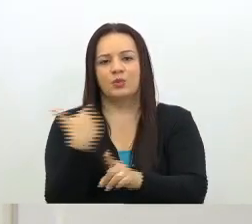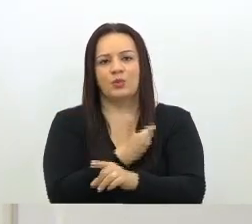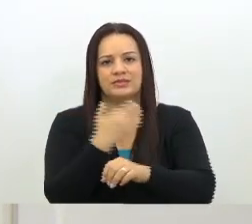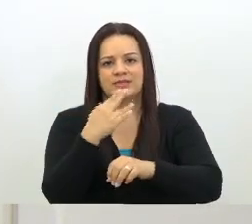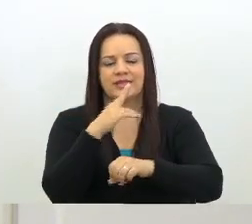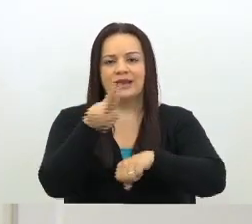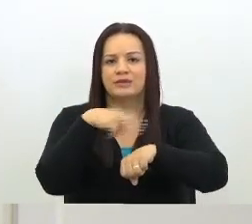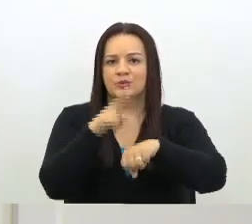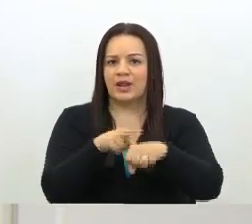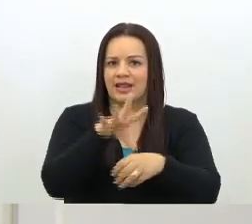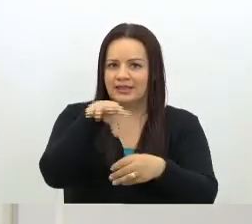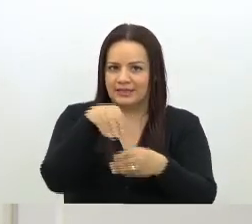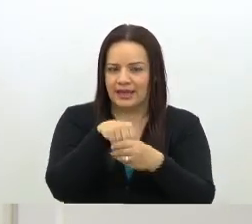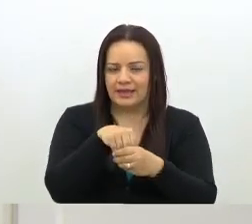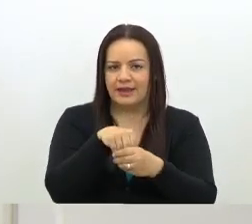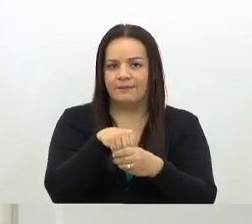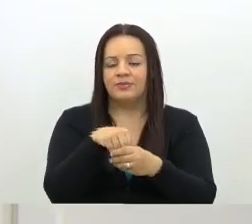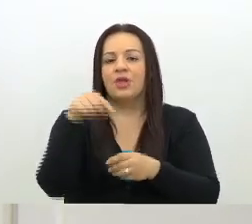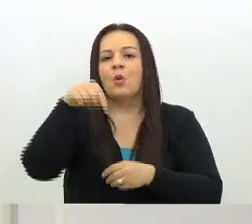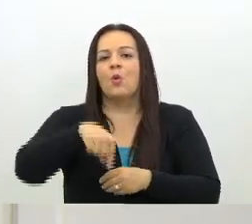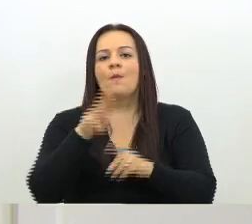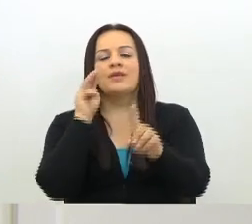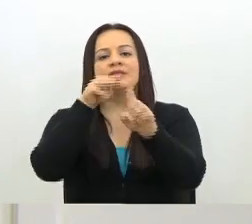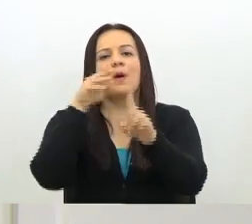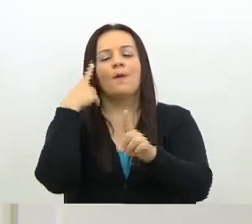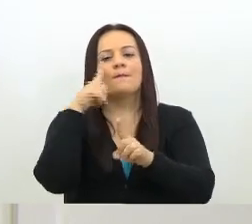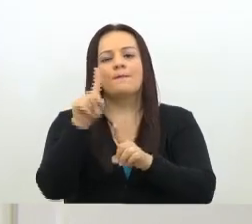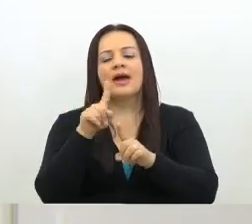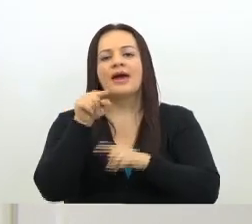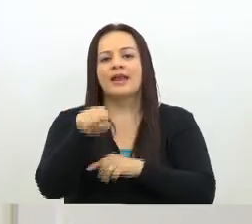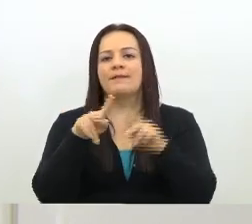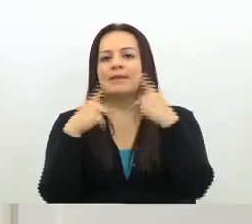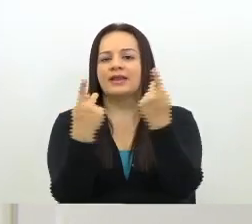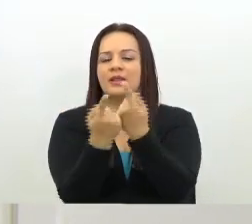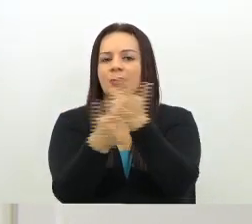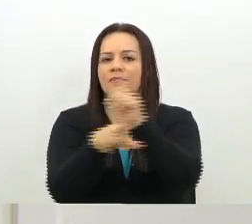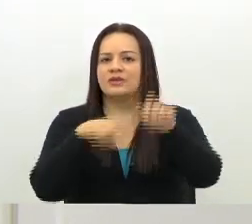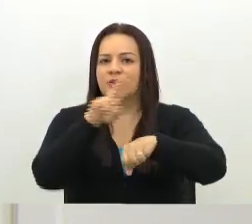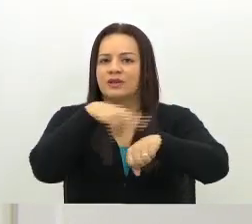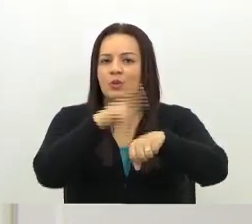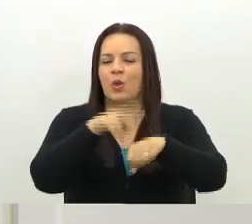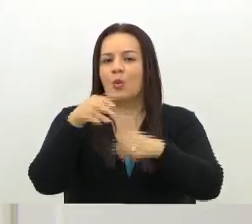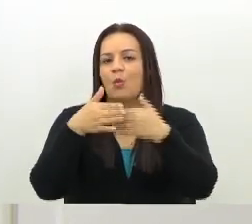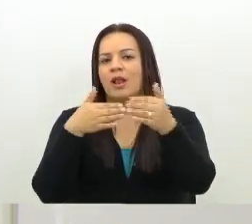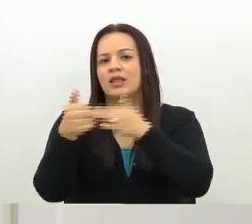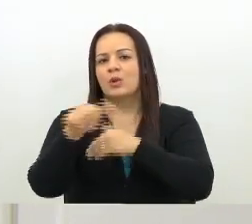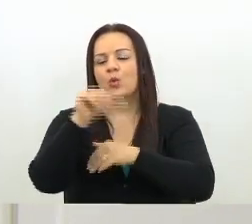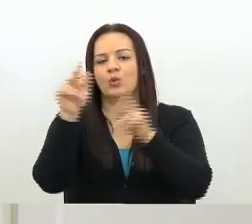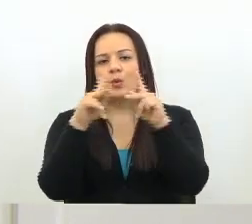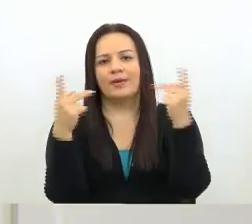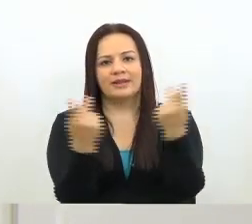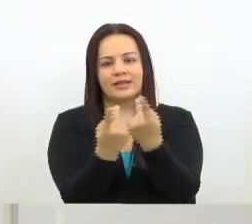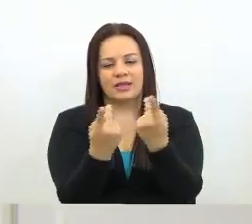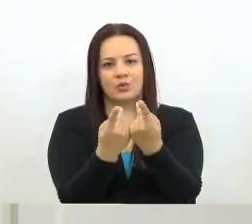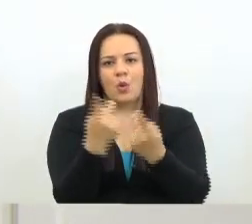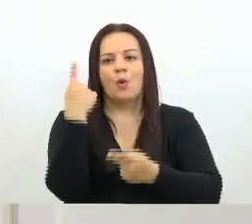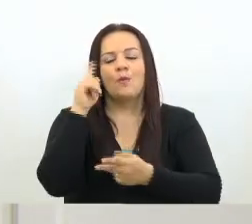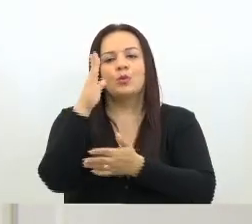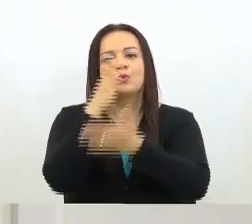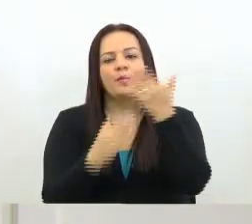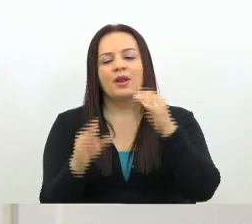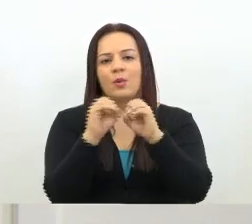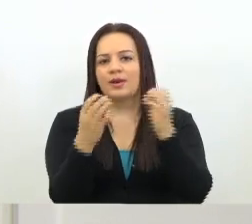un mensaje para los compañeros socialdemócratas del Partido Liberación Nacional y de cualquier otro partido. Por su parte,